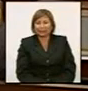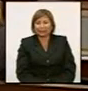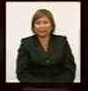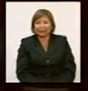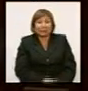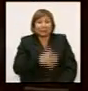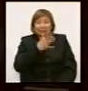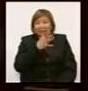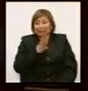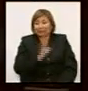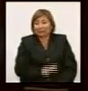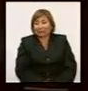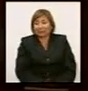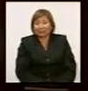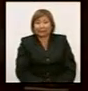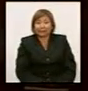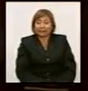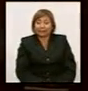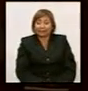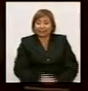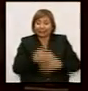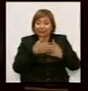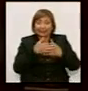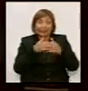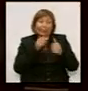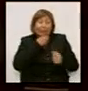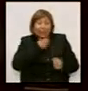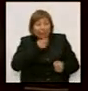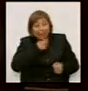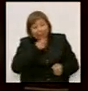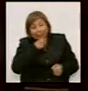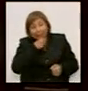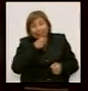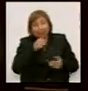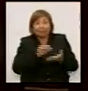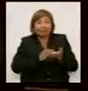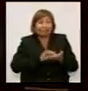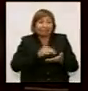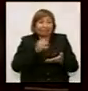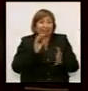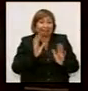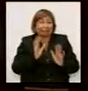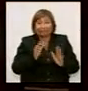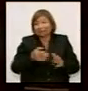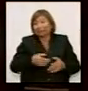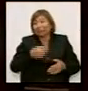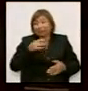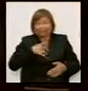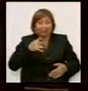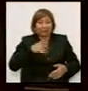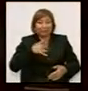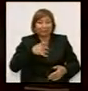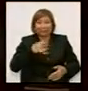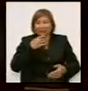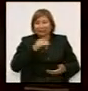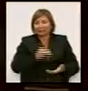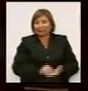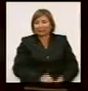Yo no sé si se les acercaba la vejez sin remedio, pero lo que sí sentía es